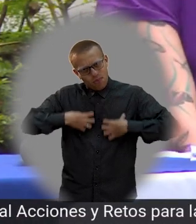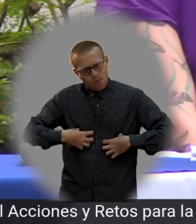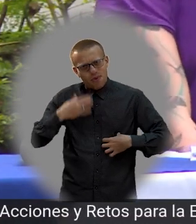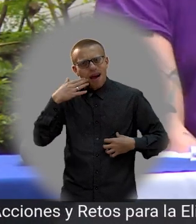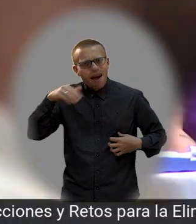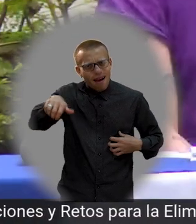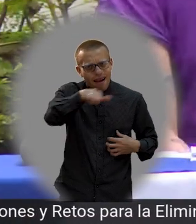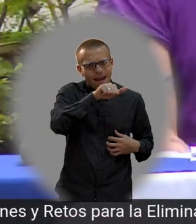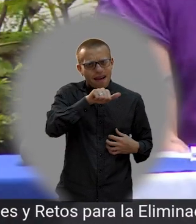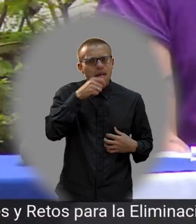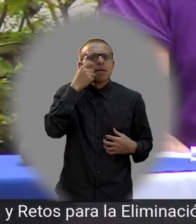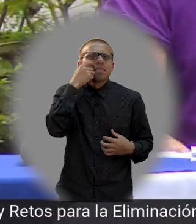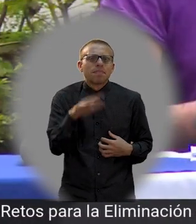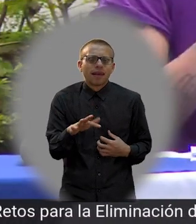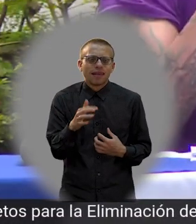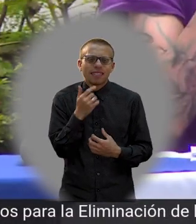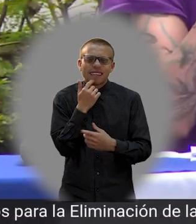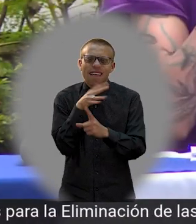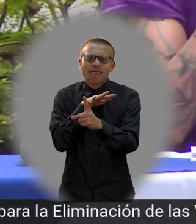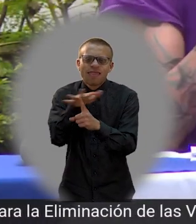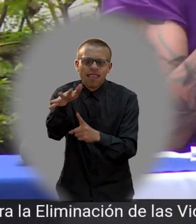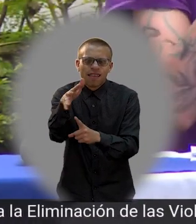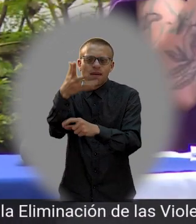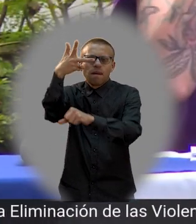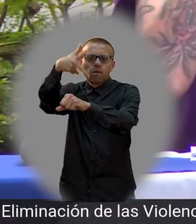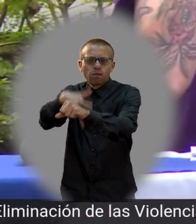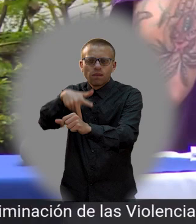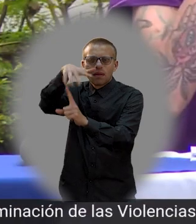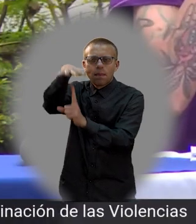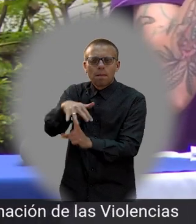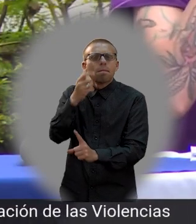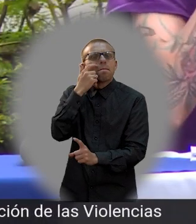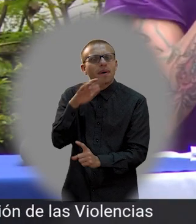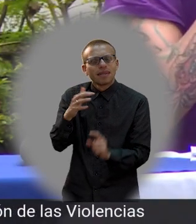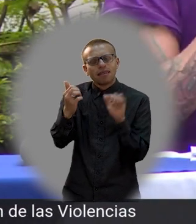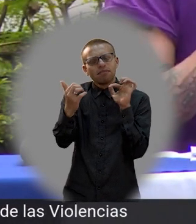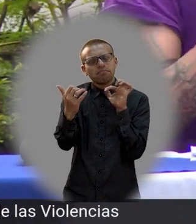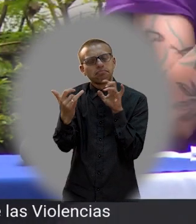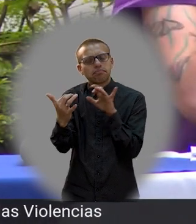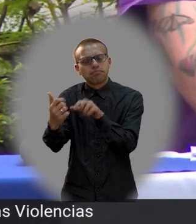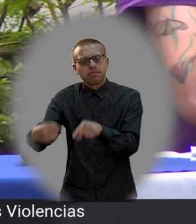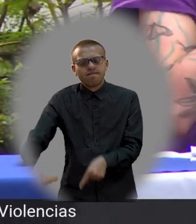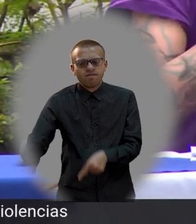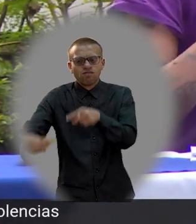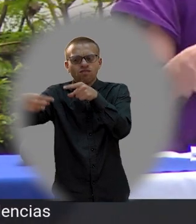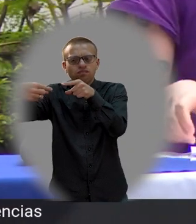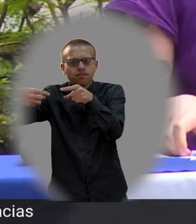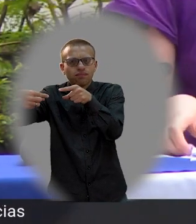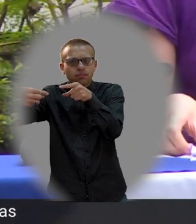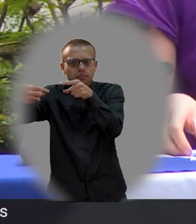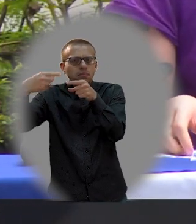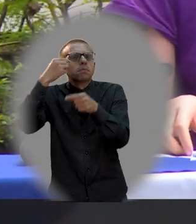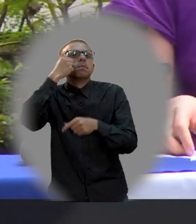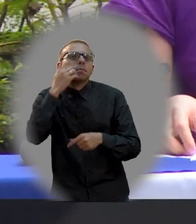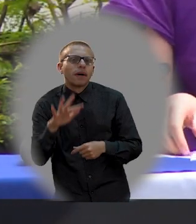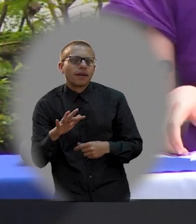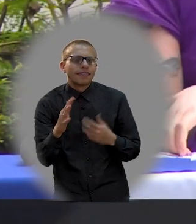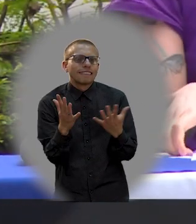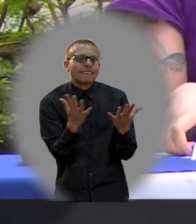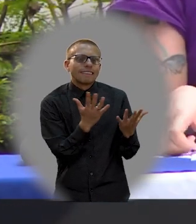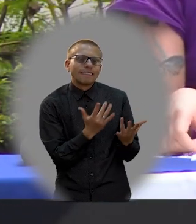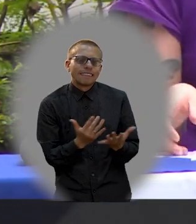diversidades, estas nuevas identidades sexuales que habitan. Y nos hace, digamos, una alerta en términos de que